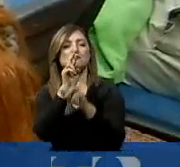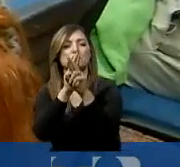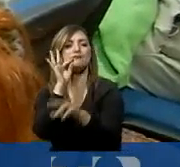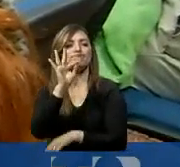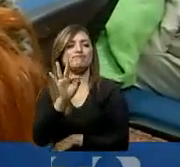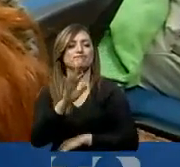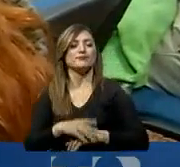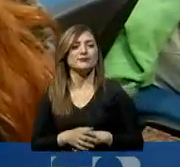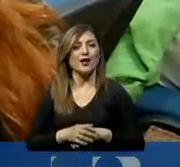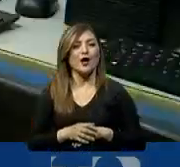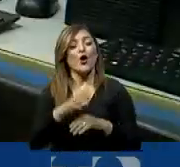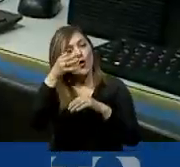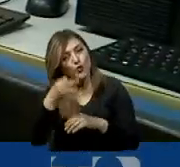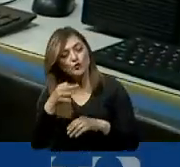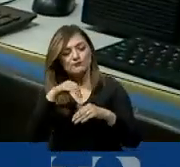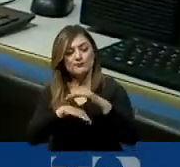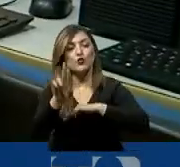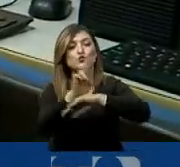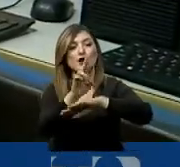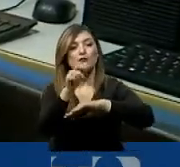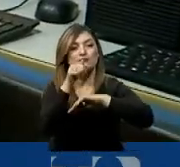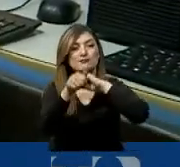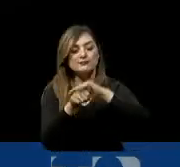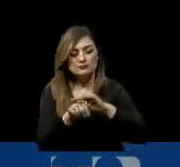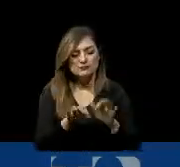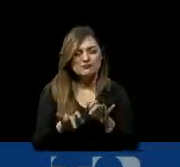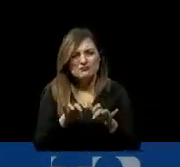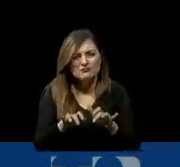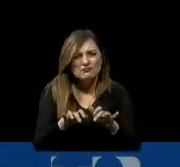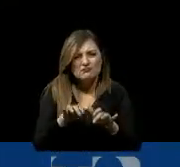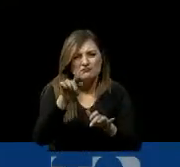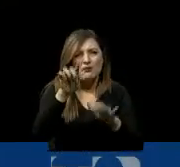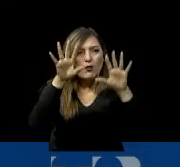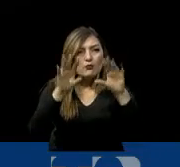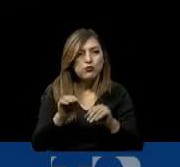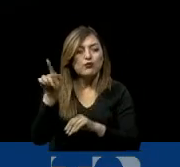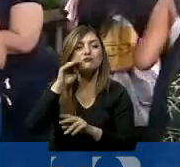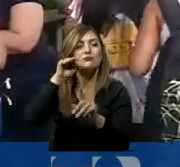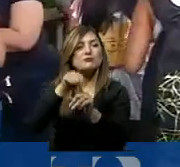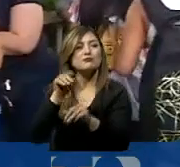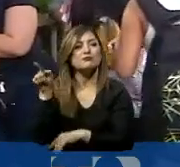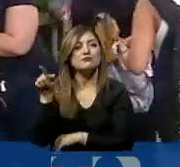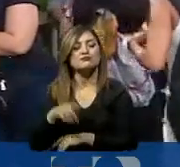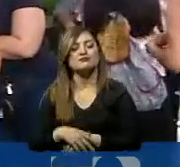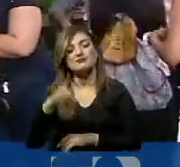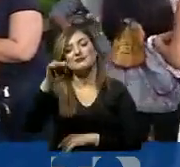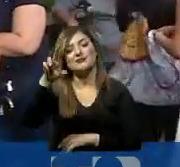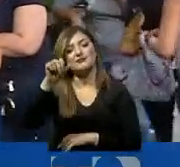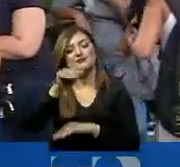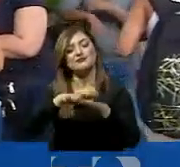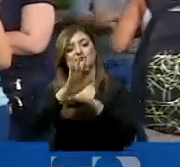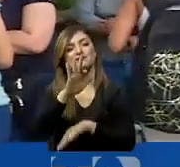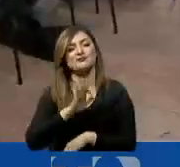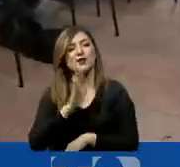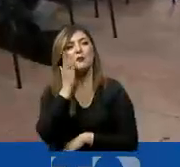justo en el momento en que debían ingresar su usuario y contraseña en la plataforma habilitada para tomar el test, salió este mensaje. Le pasó a Kiara Quiñones, bachiller